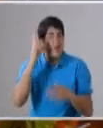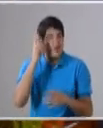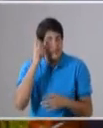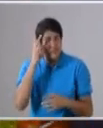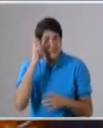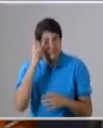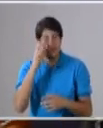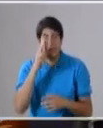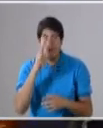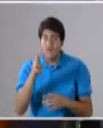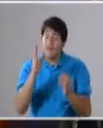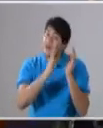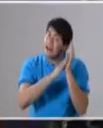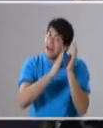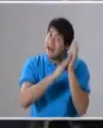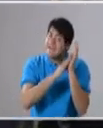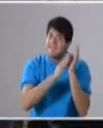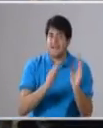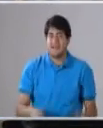espiritualmente hablando.